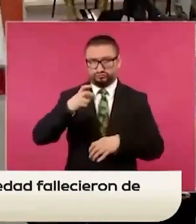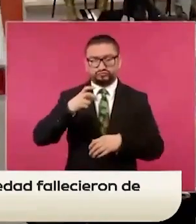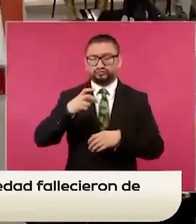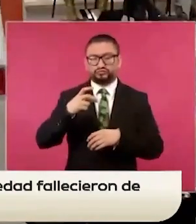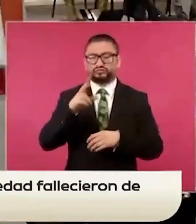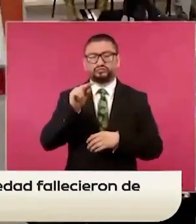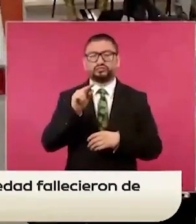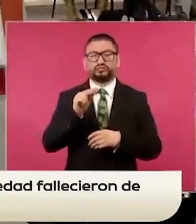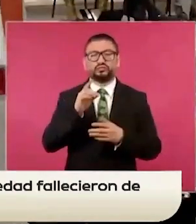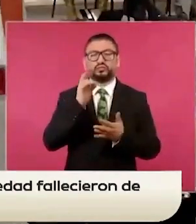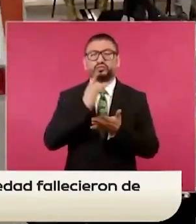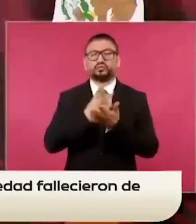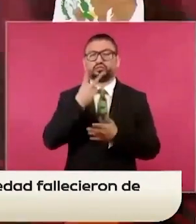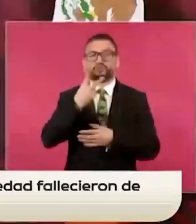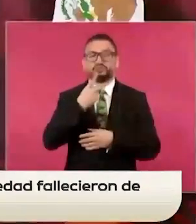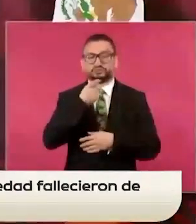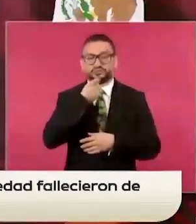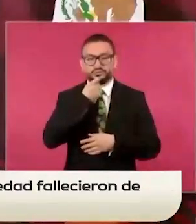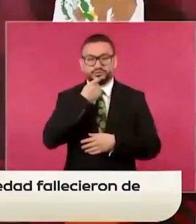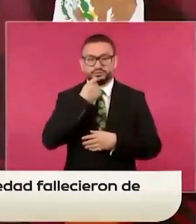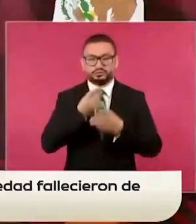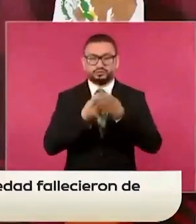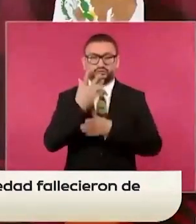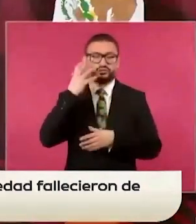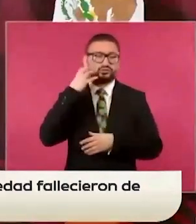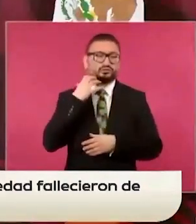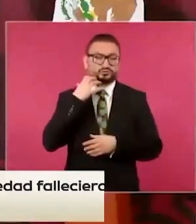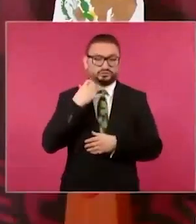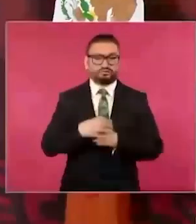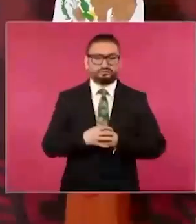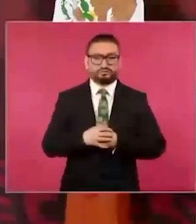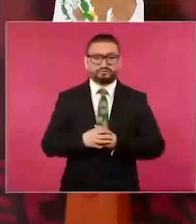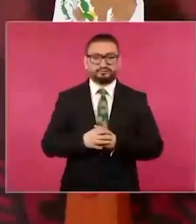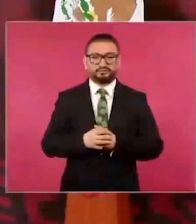en dos niños en Nuevo León